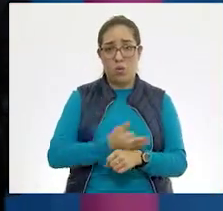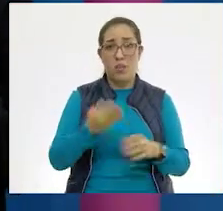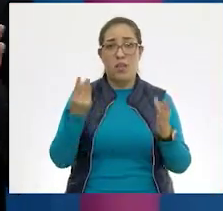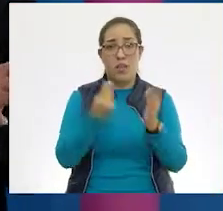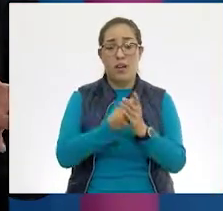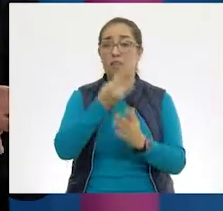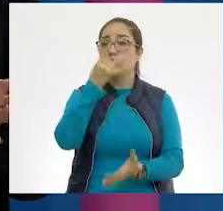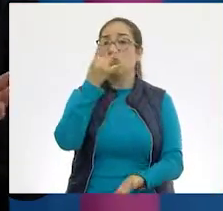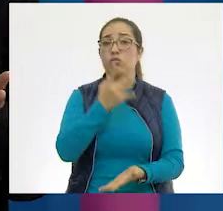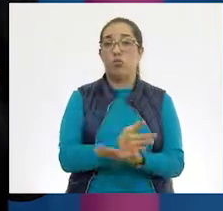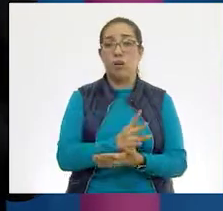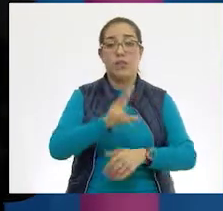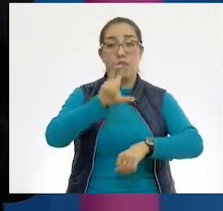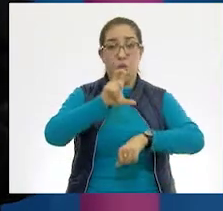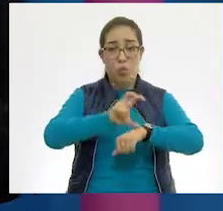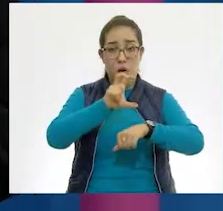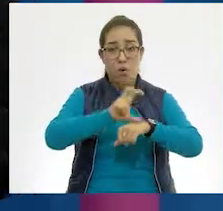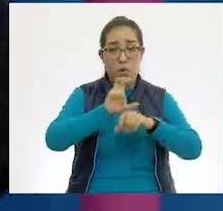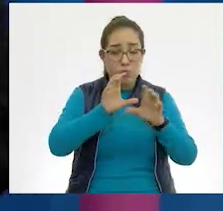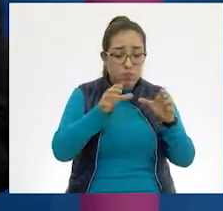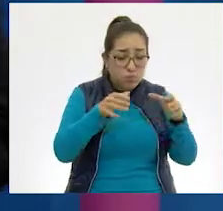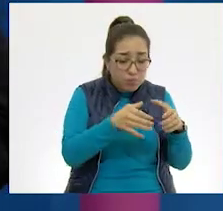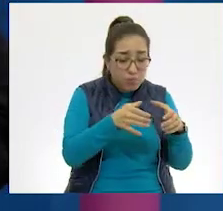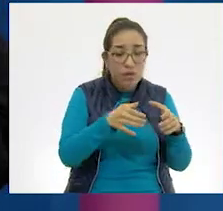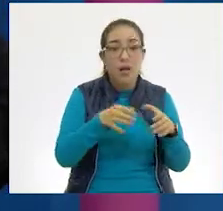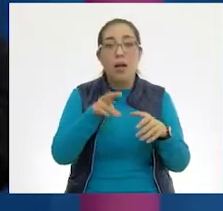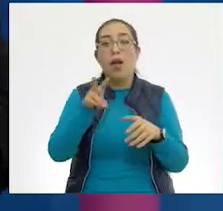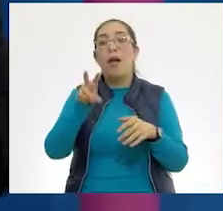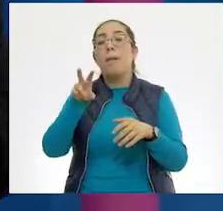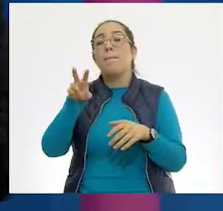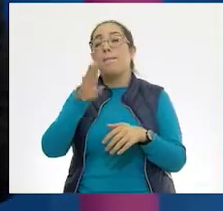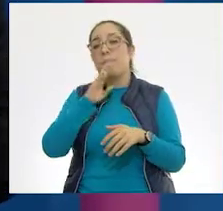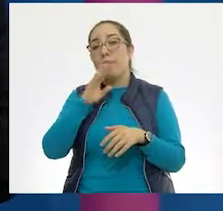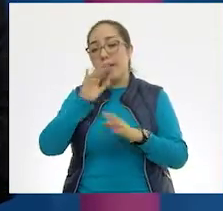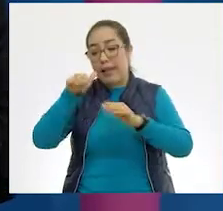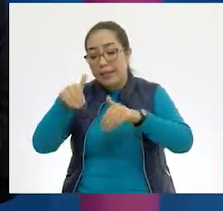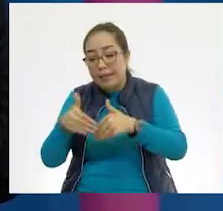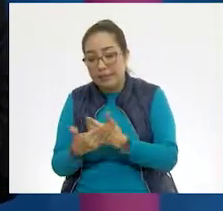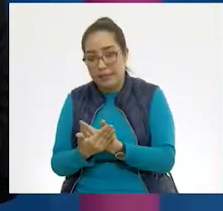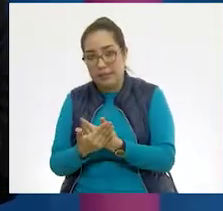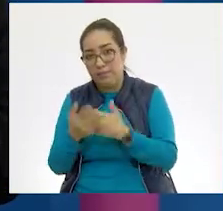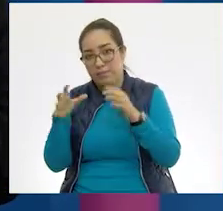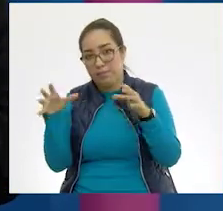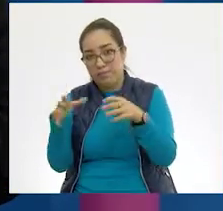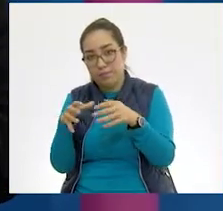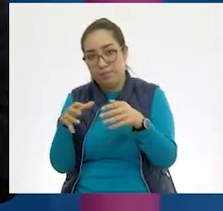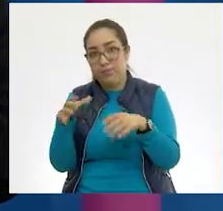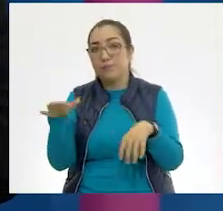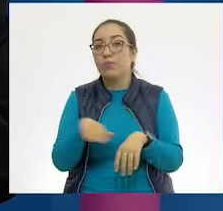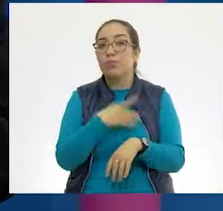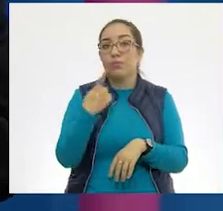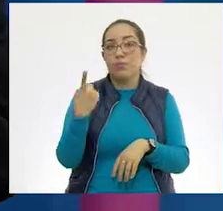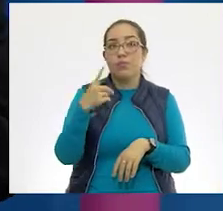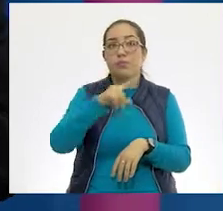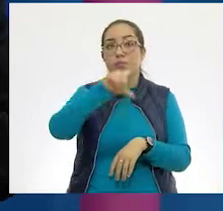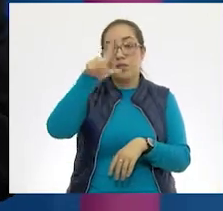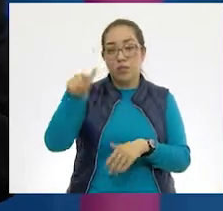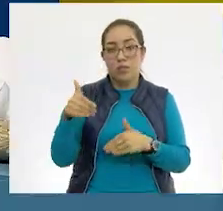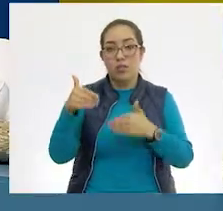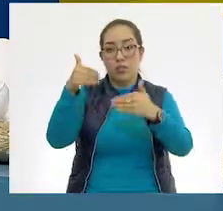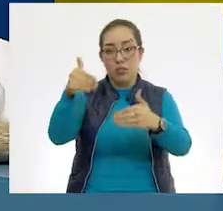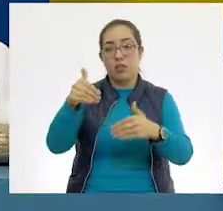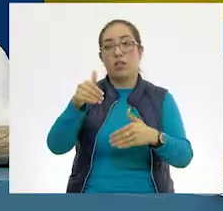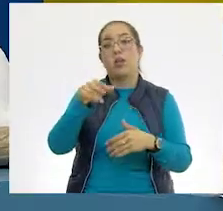los ovíparos y ovovivíparos, ya que tendremos una clase especial para estudiar los animales vivíparos. Muy